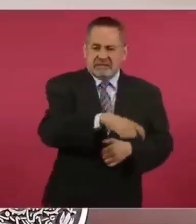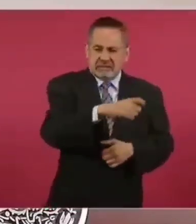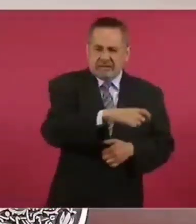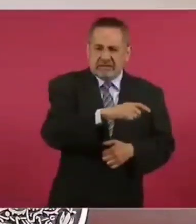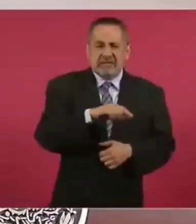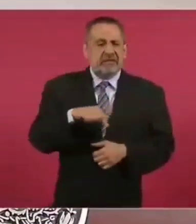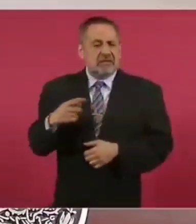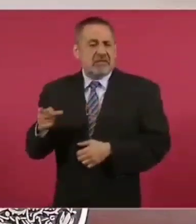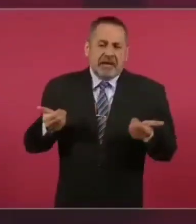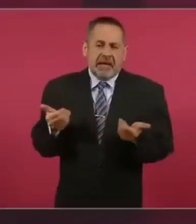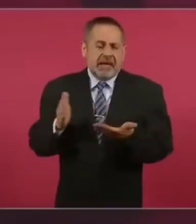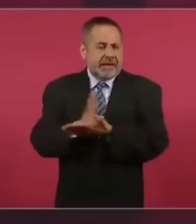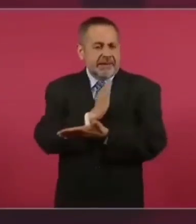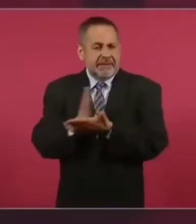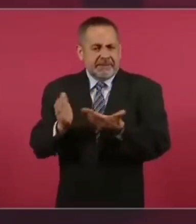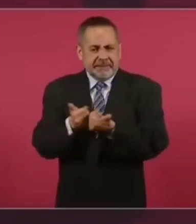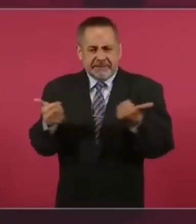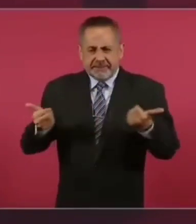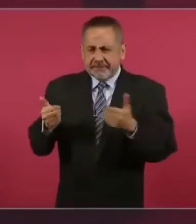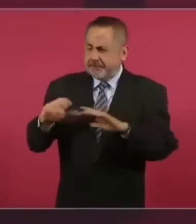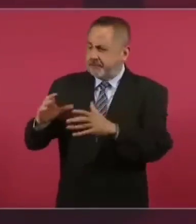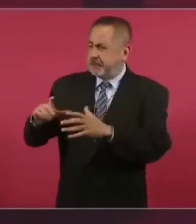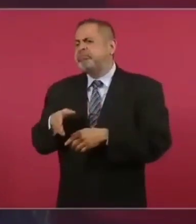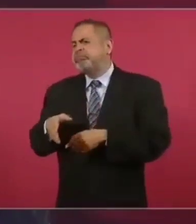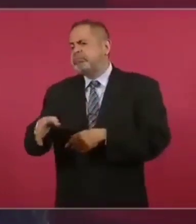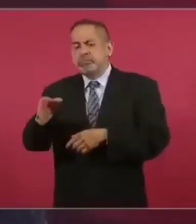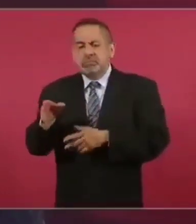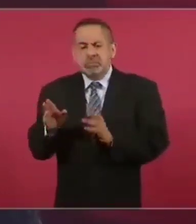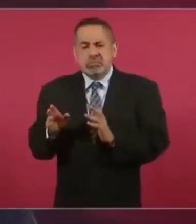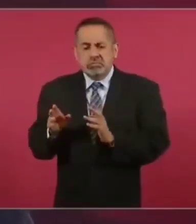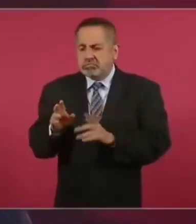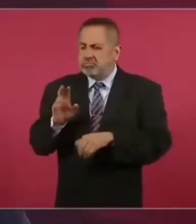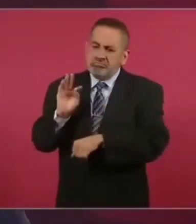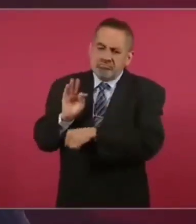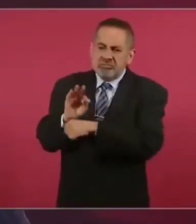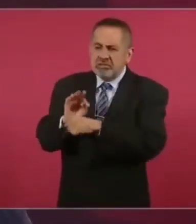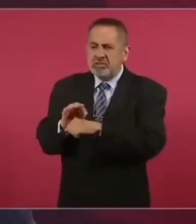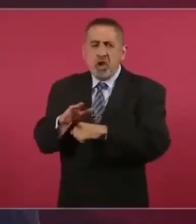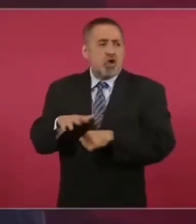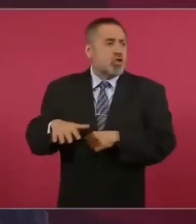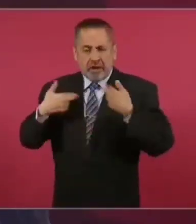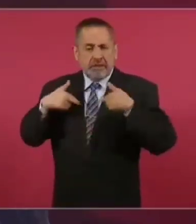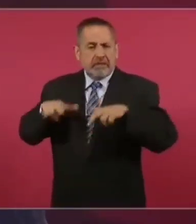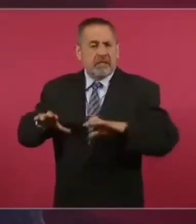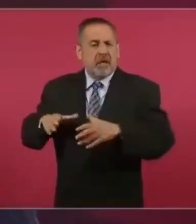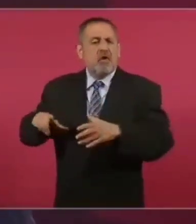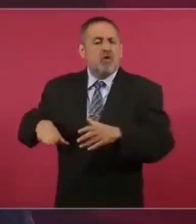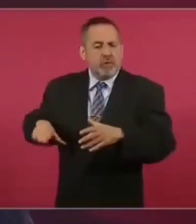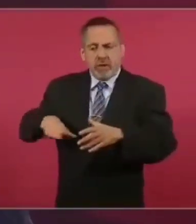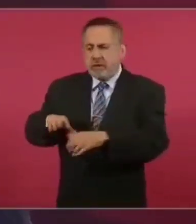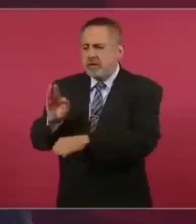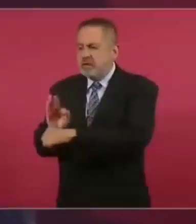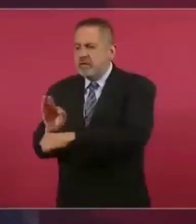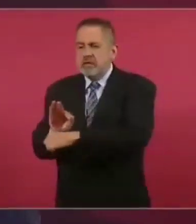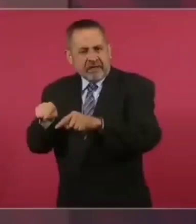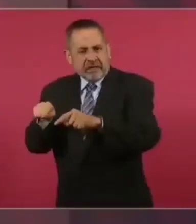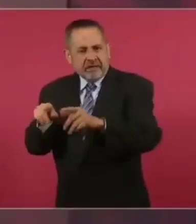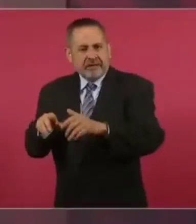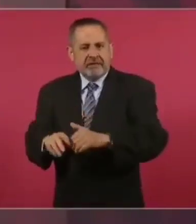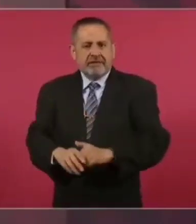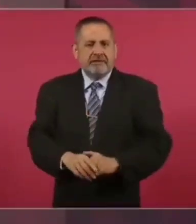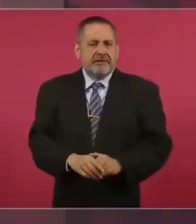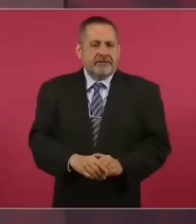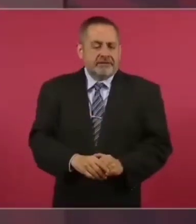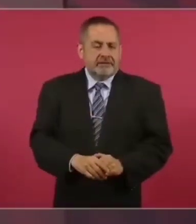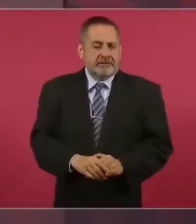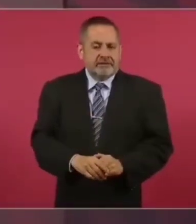poder político y que el gobierno represente a todos, a ricos y a pobres, y que